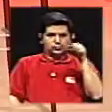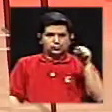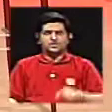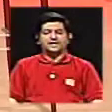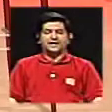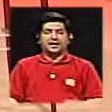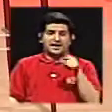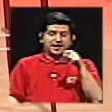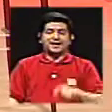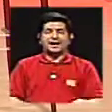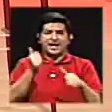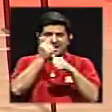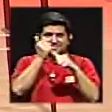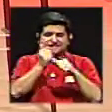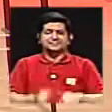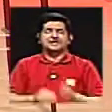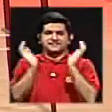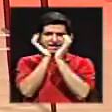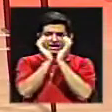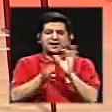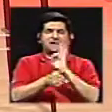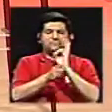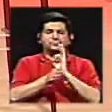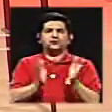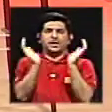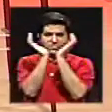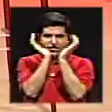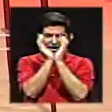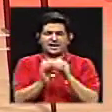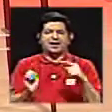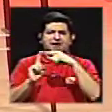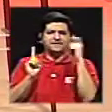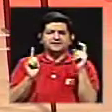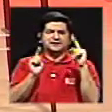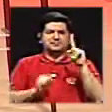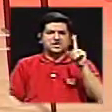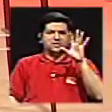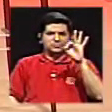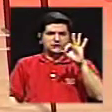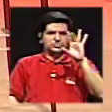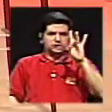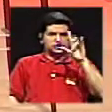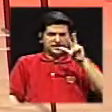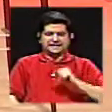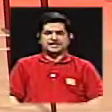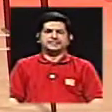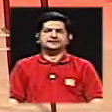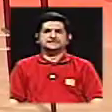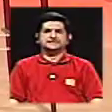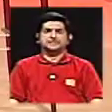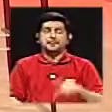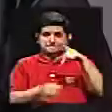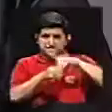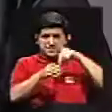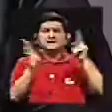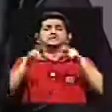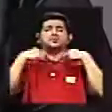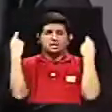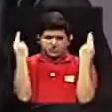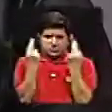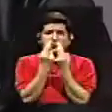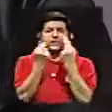de la Caja, funcionario de la Caja Costarricense del Seguro Social desde 1983, participaba en